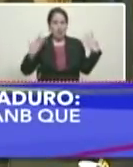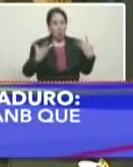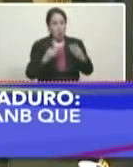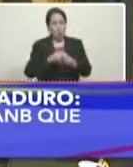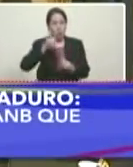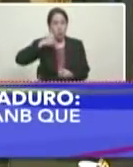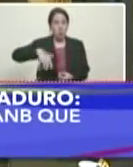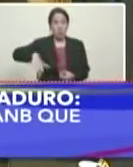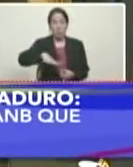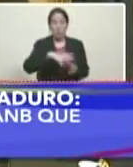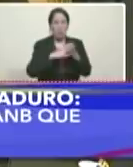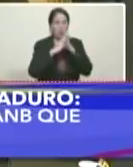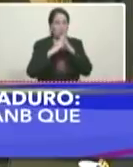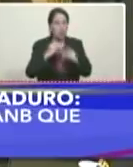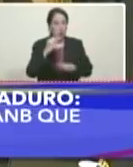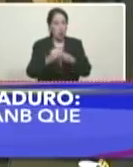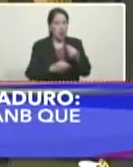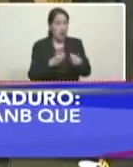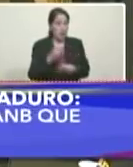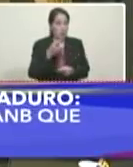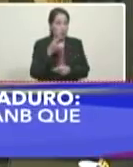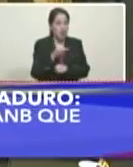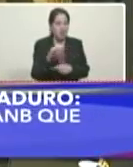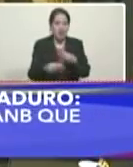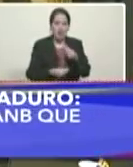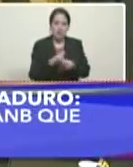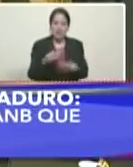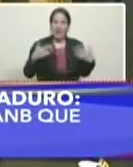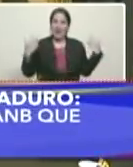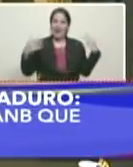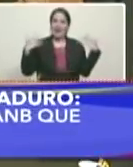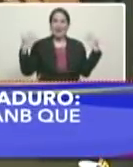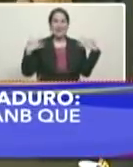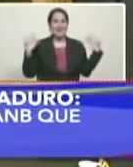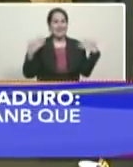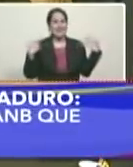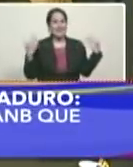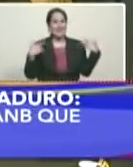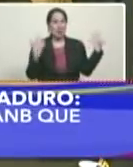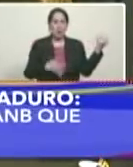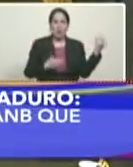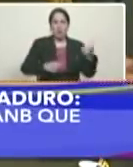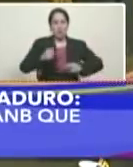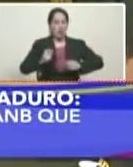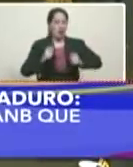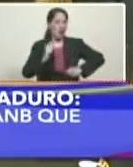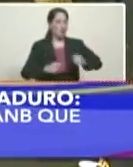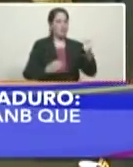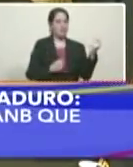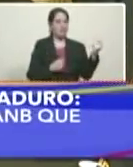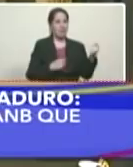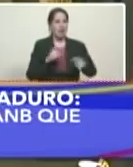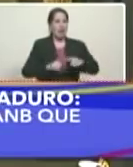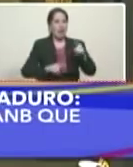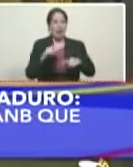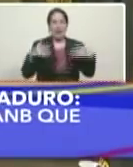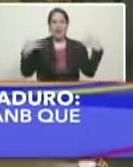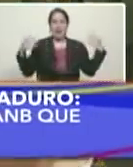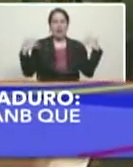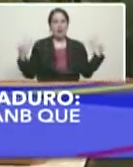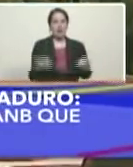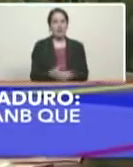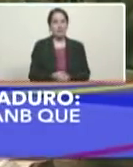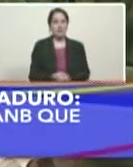todo lo que hagamos hagamos con alegría mucha alegría un 4 un tambor todo lo que hagamos con alegría